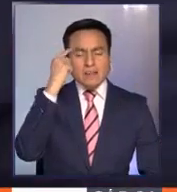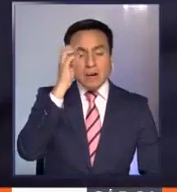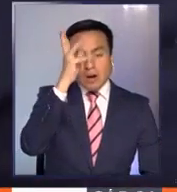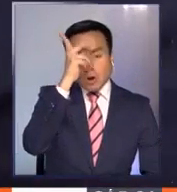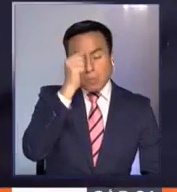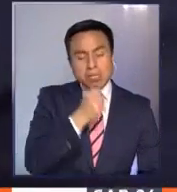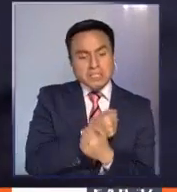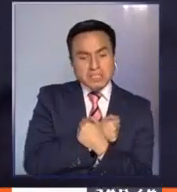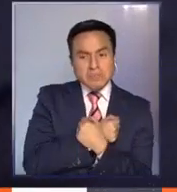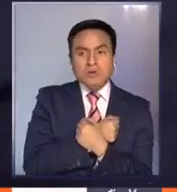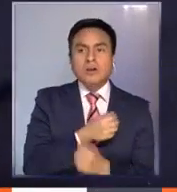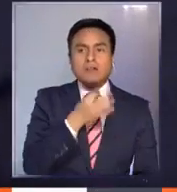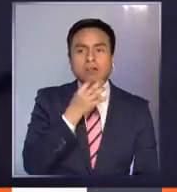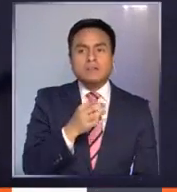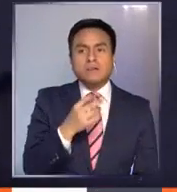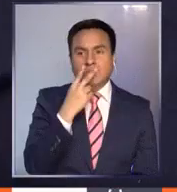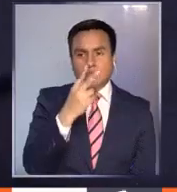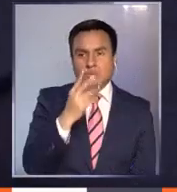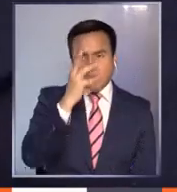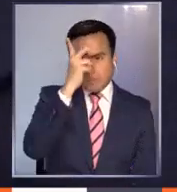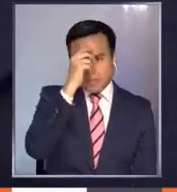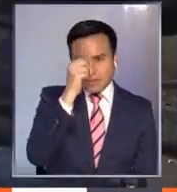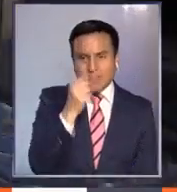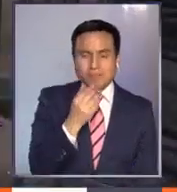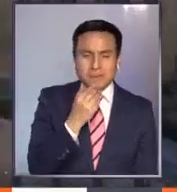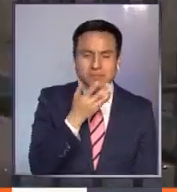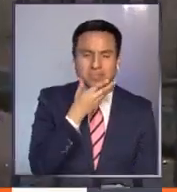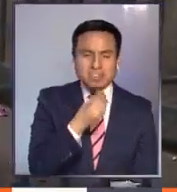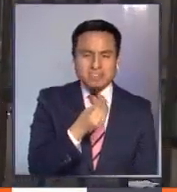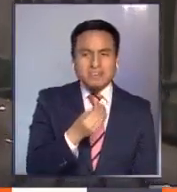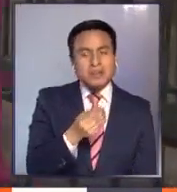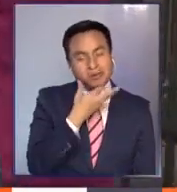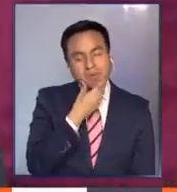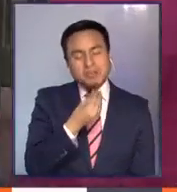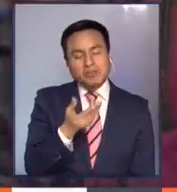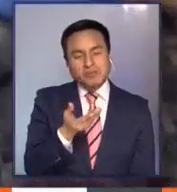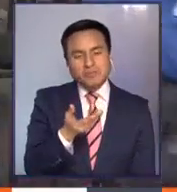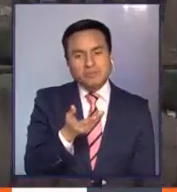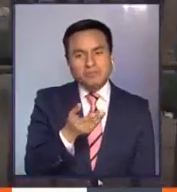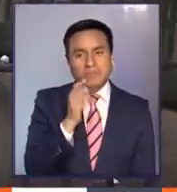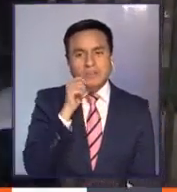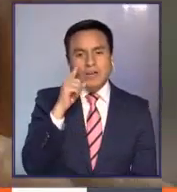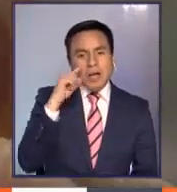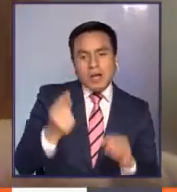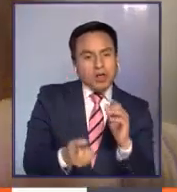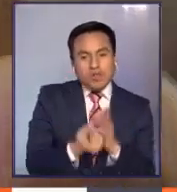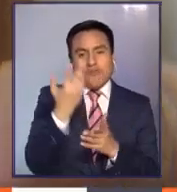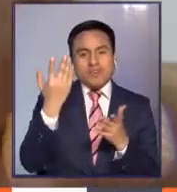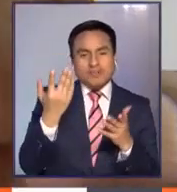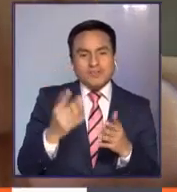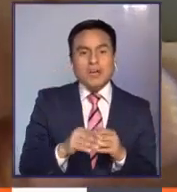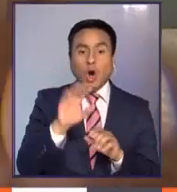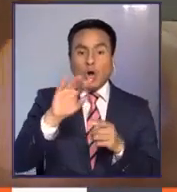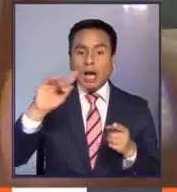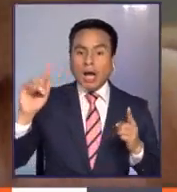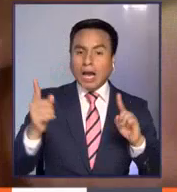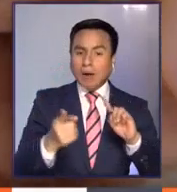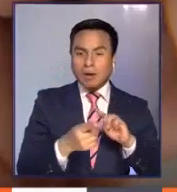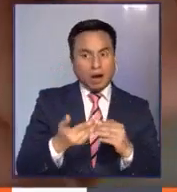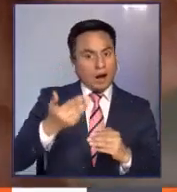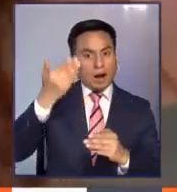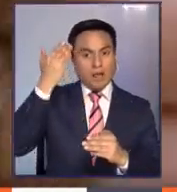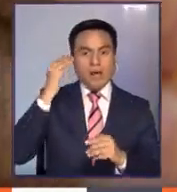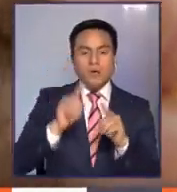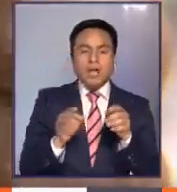romanticismo. Viéndola por su manera y romántica, la vieron bonita. Bonito, novedoso. Las cosas han cambiado. Antes,